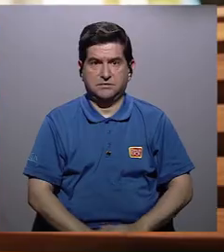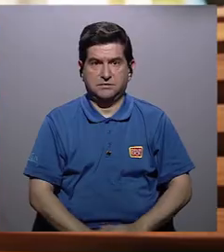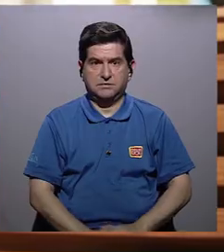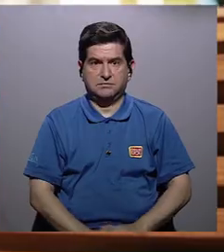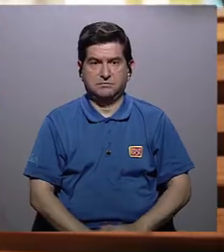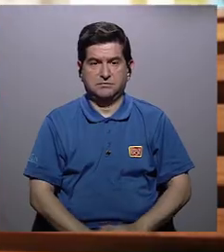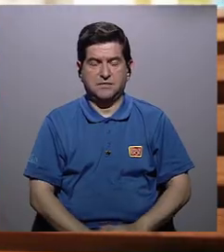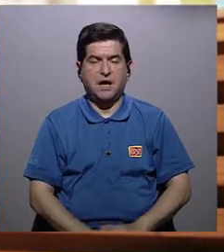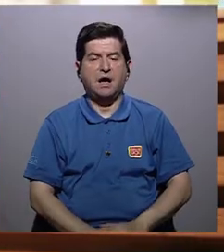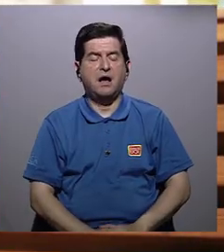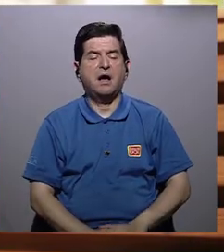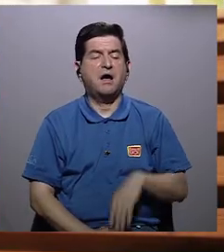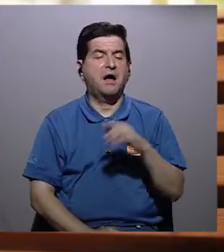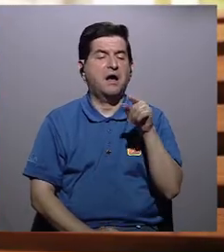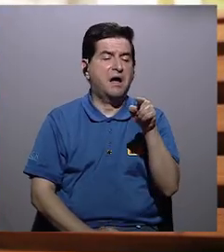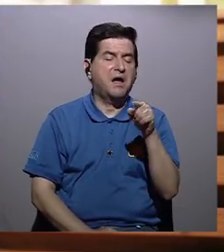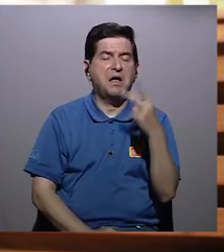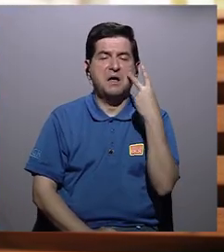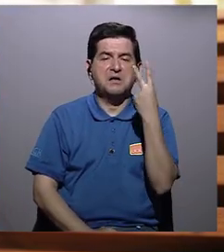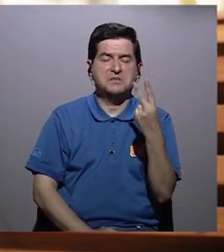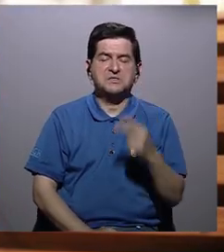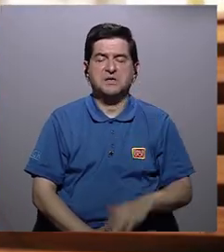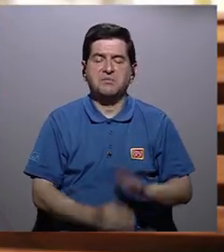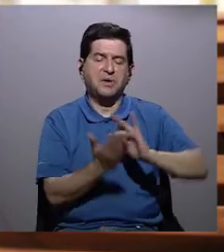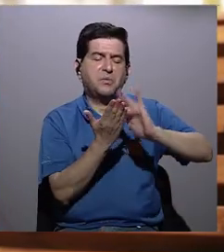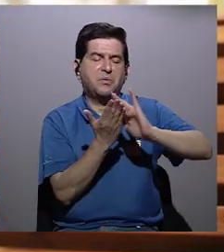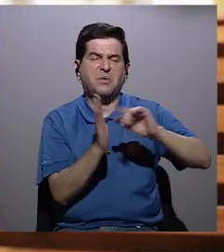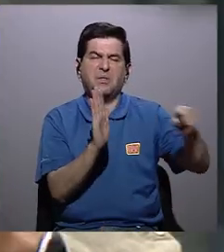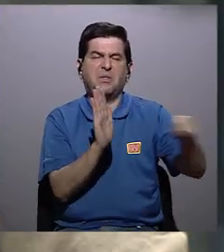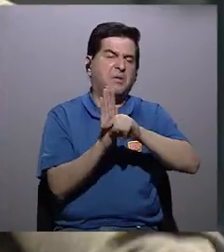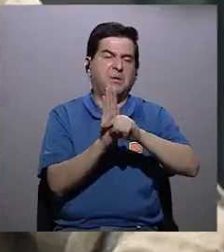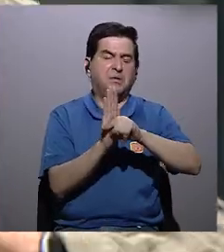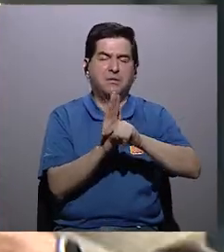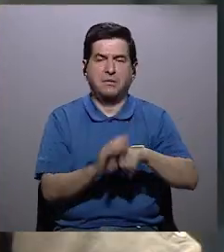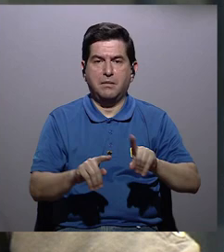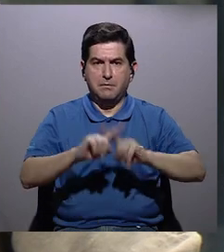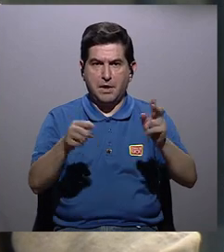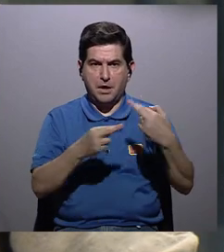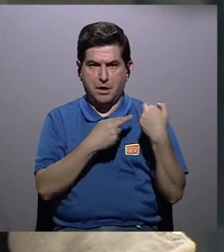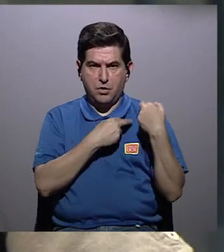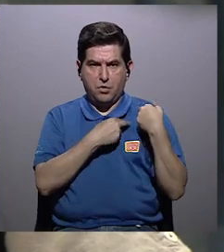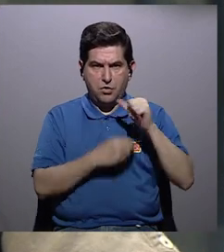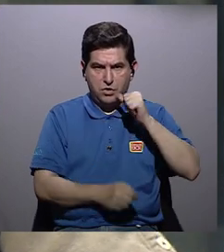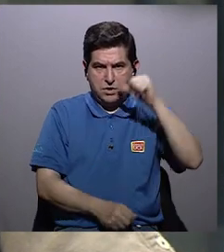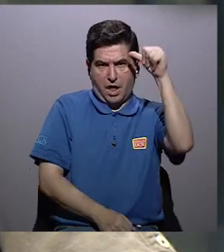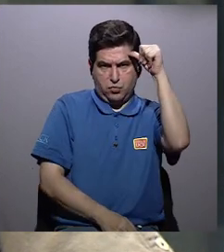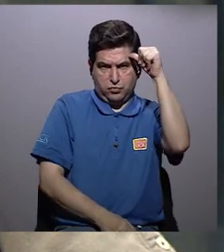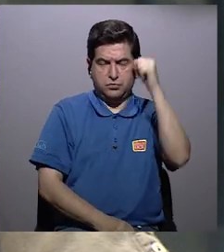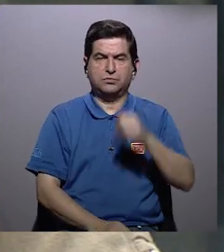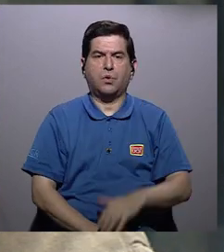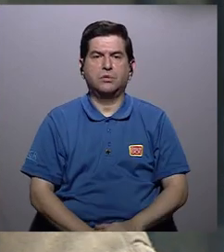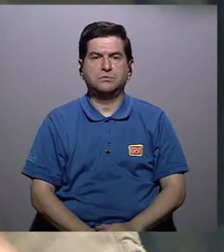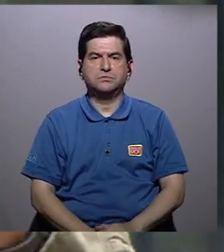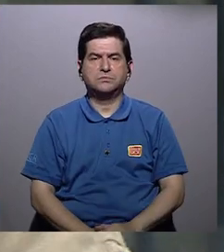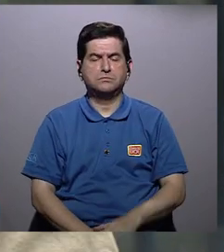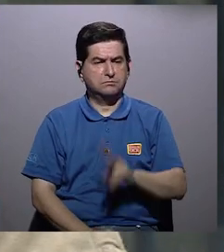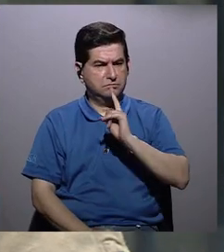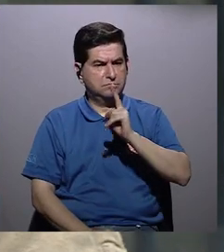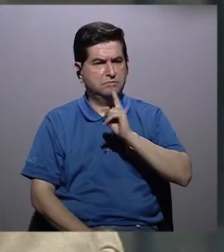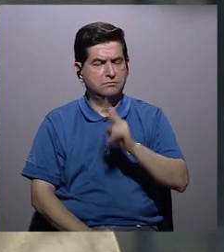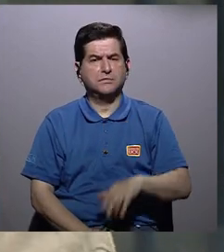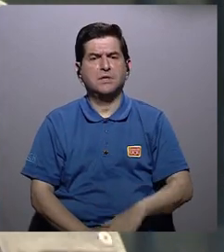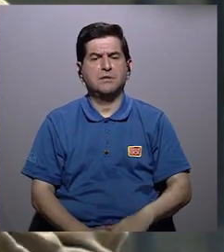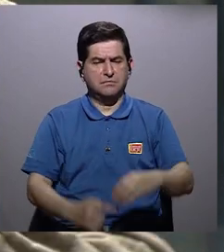se le ve el teléfono celular solo como un aspecto negativo, y hay una responsabilidad como adultos de ver que en realidad